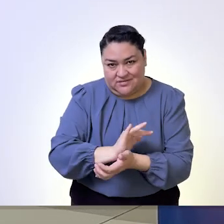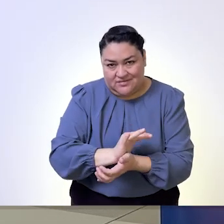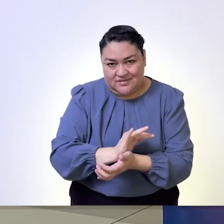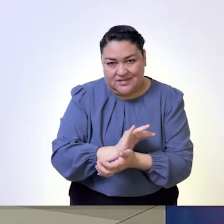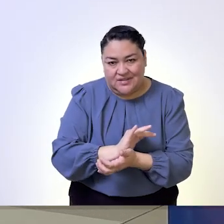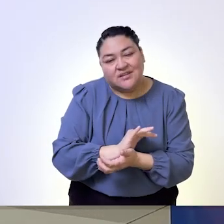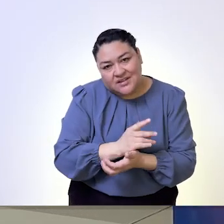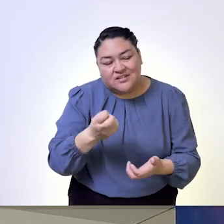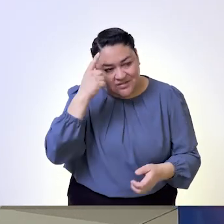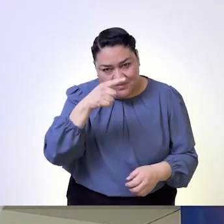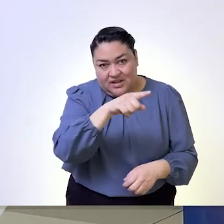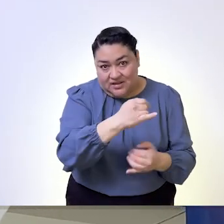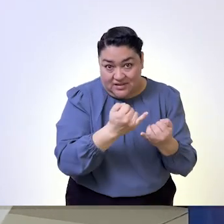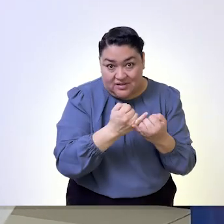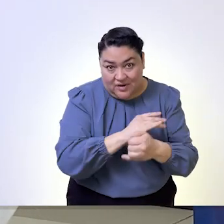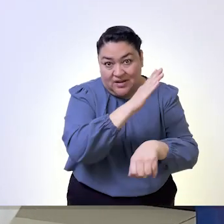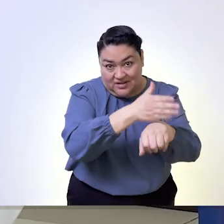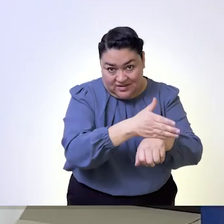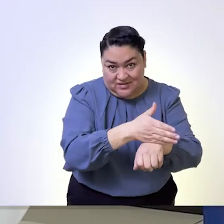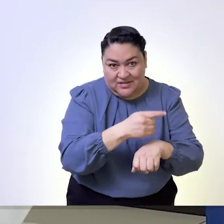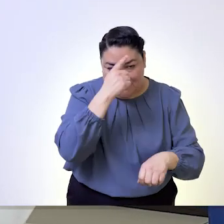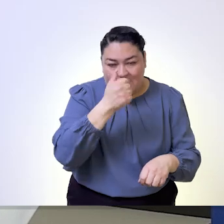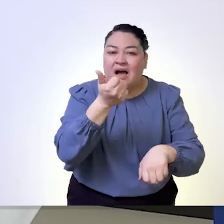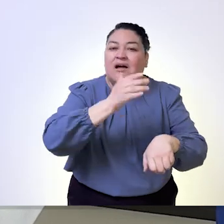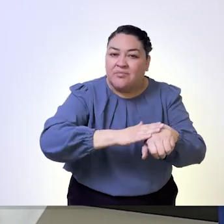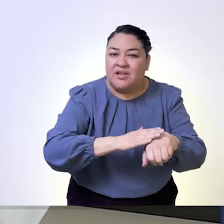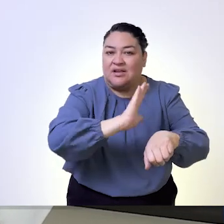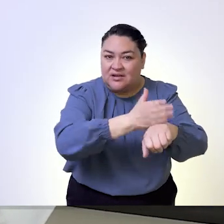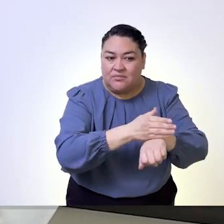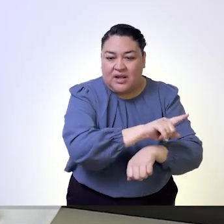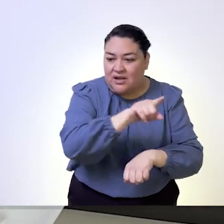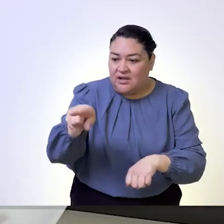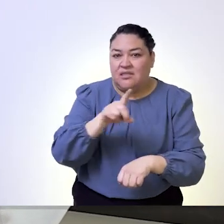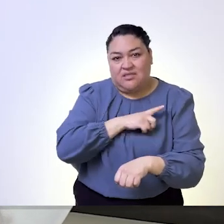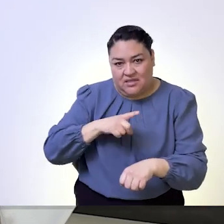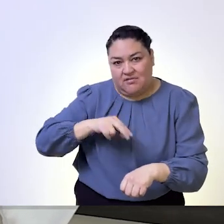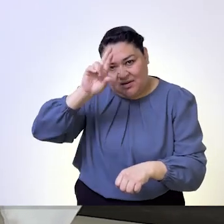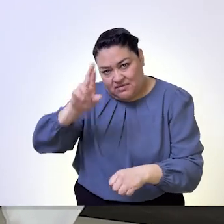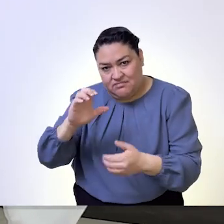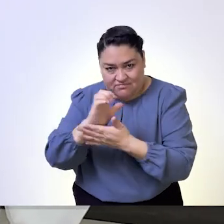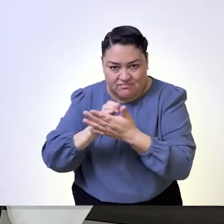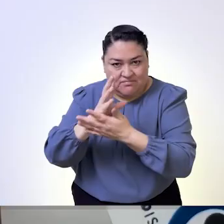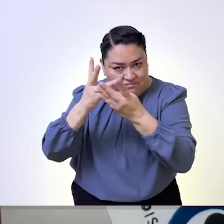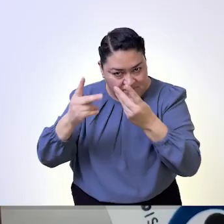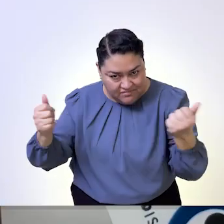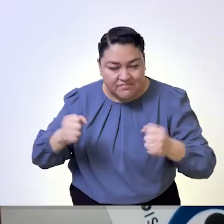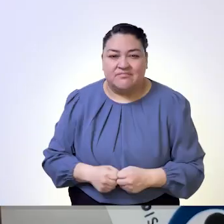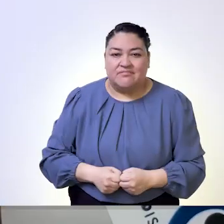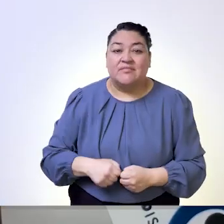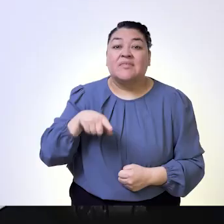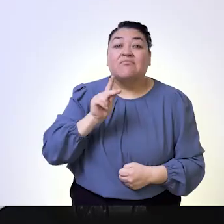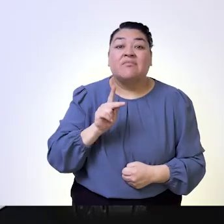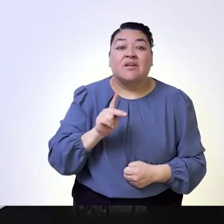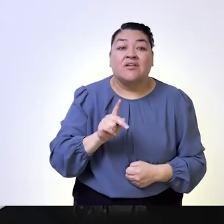de discriminación, en el que se imponen también las medidas administrativas y de reparación, ¿no? Sí.